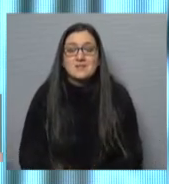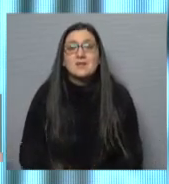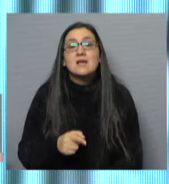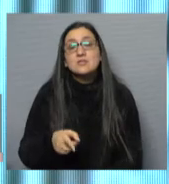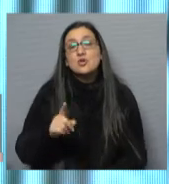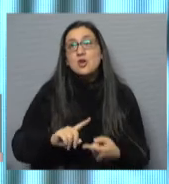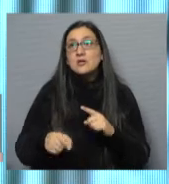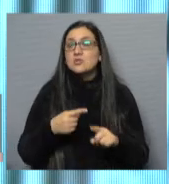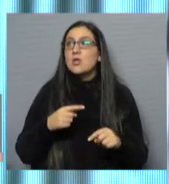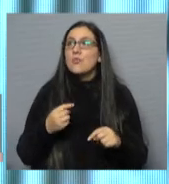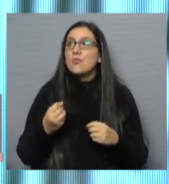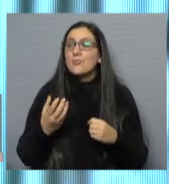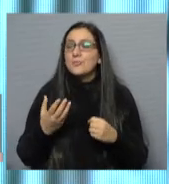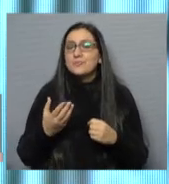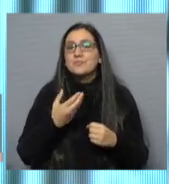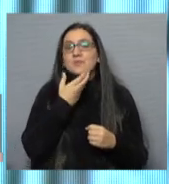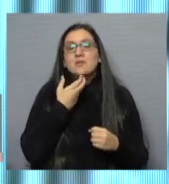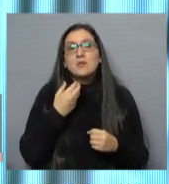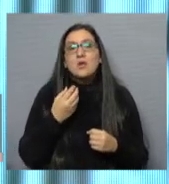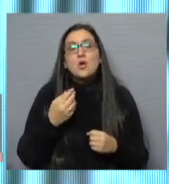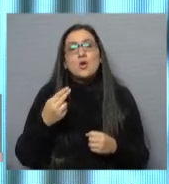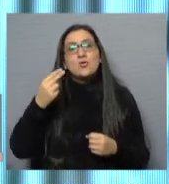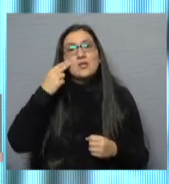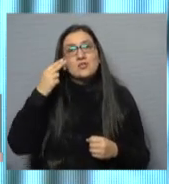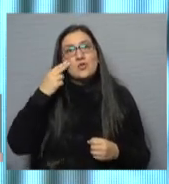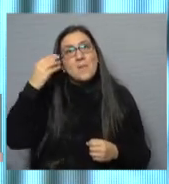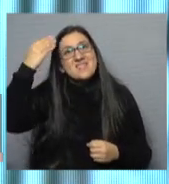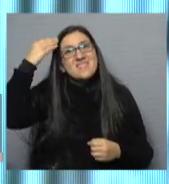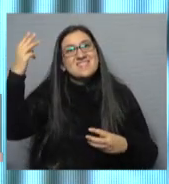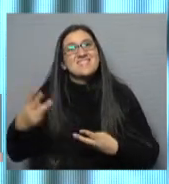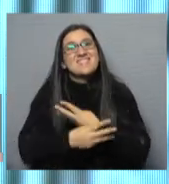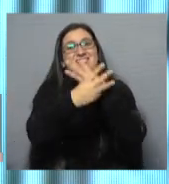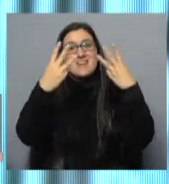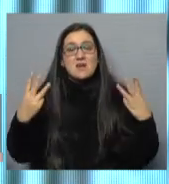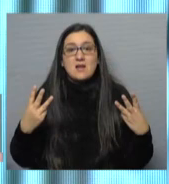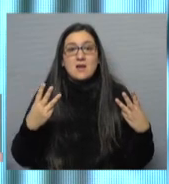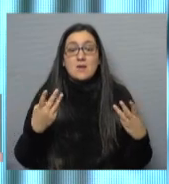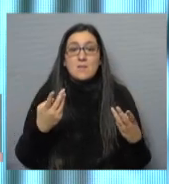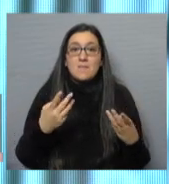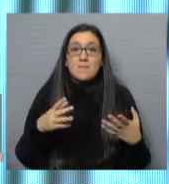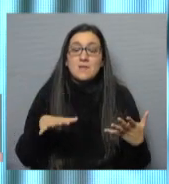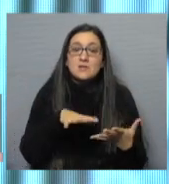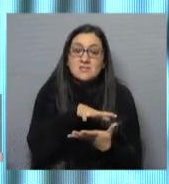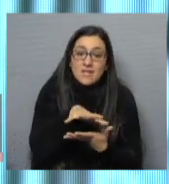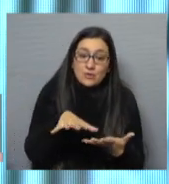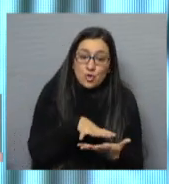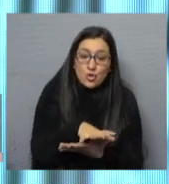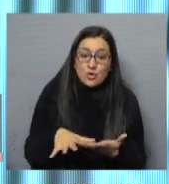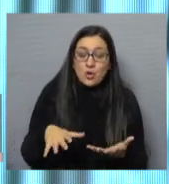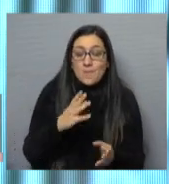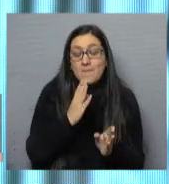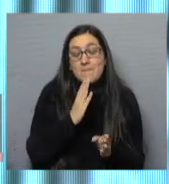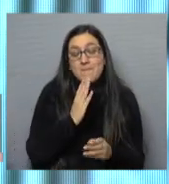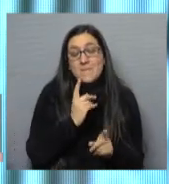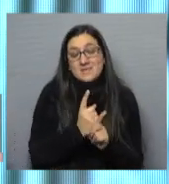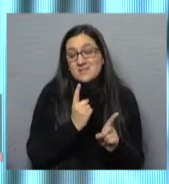con lo que podríamos llamar los trastornos mentales en general. Pero el sector de los pacientes más